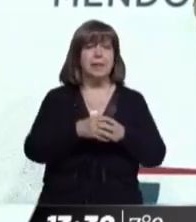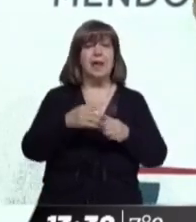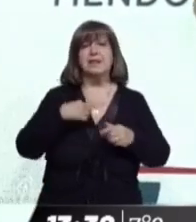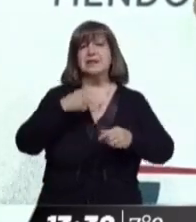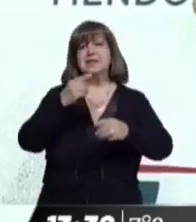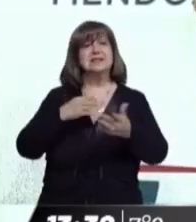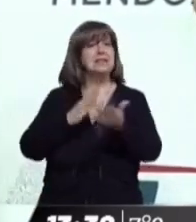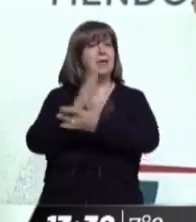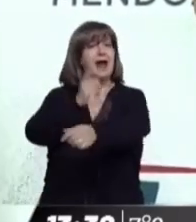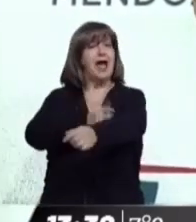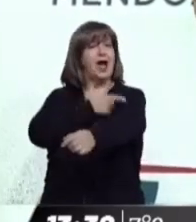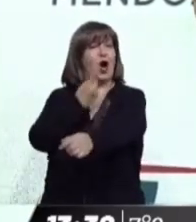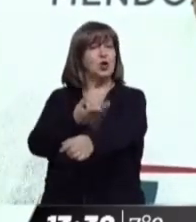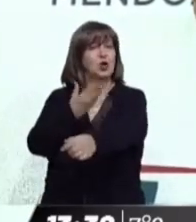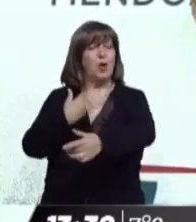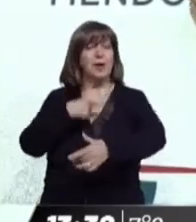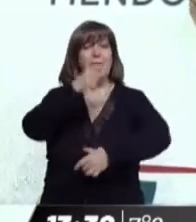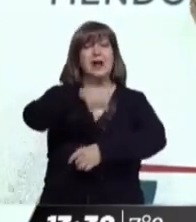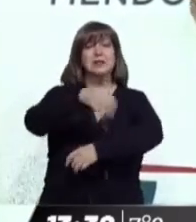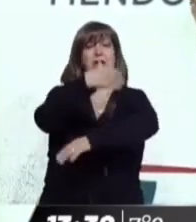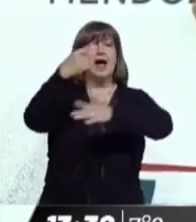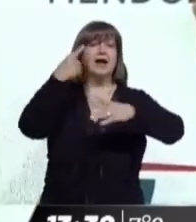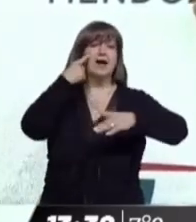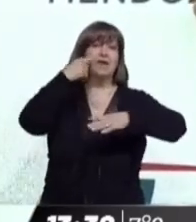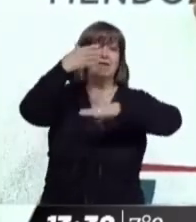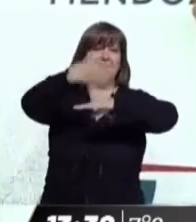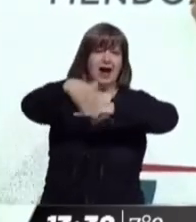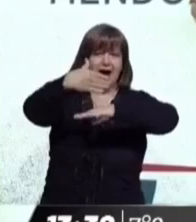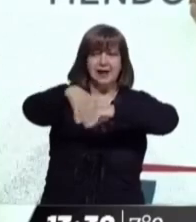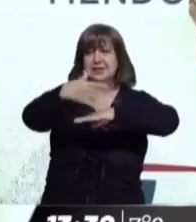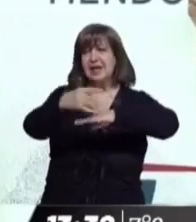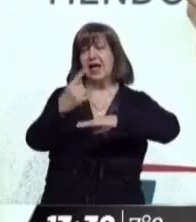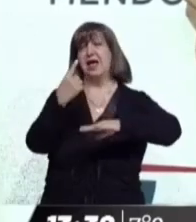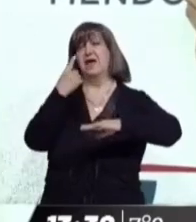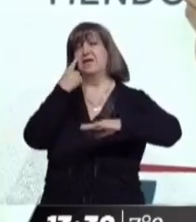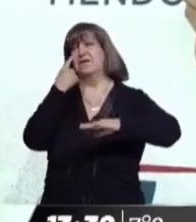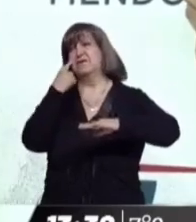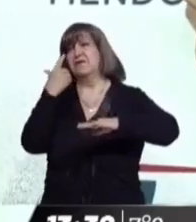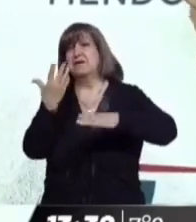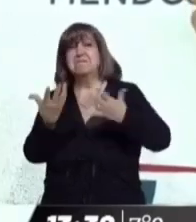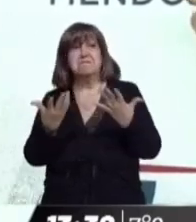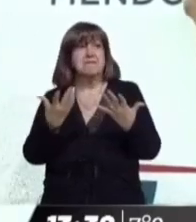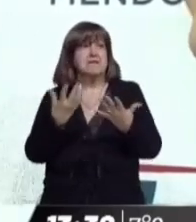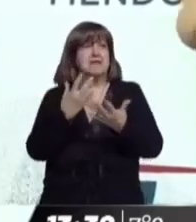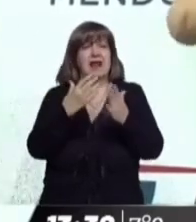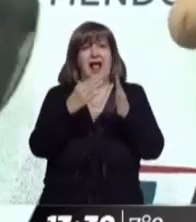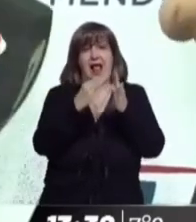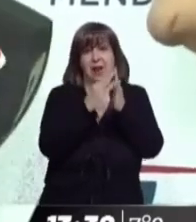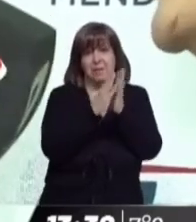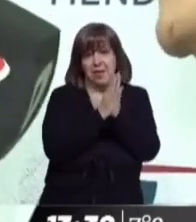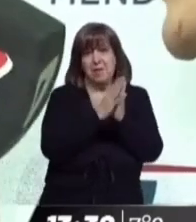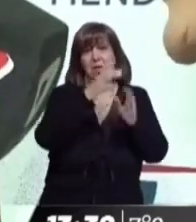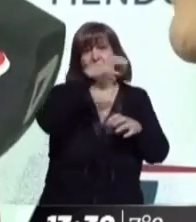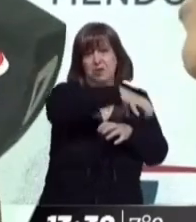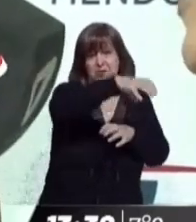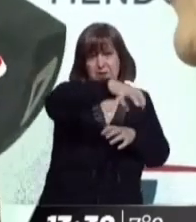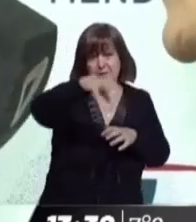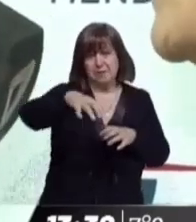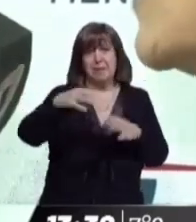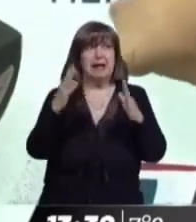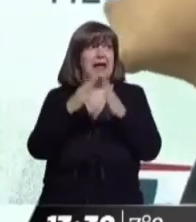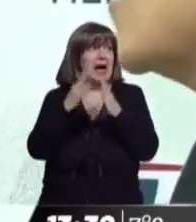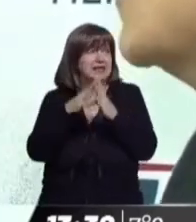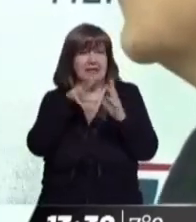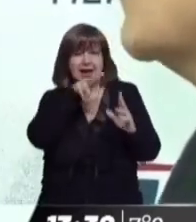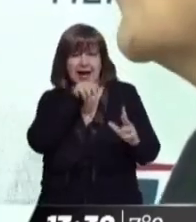acostumbrados a los indigentes habitualmente en las en la atención parroquial que eran las personas directamente que no tenían nada